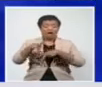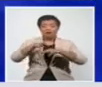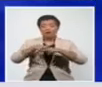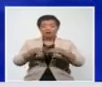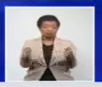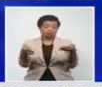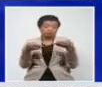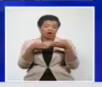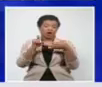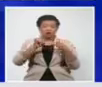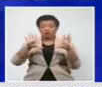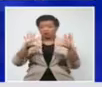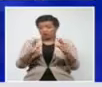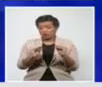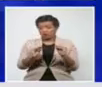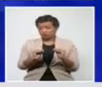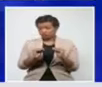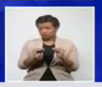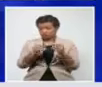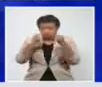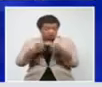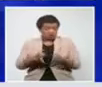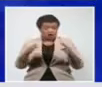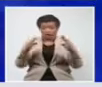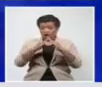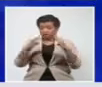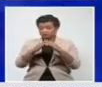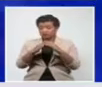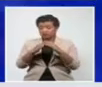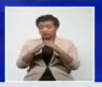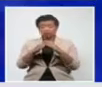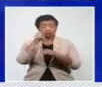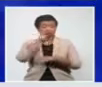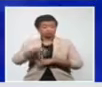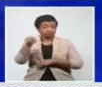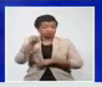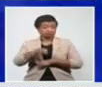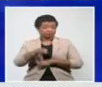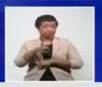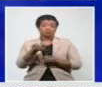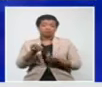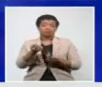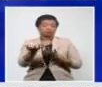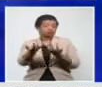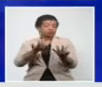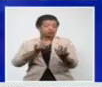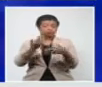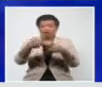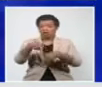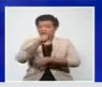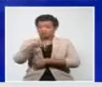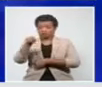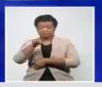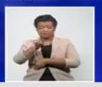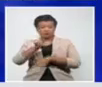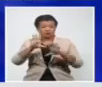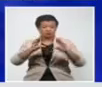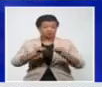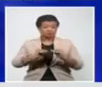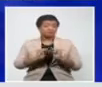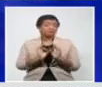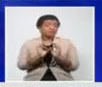La Habana, que ya lleva varios días en fase de transmisión autóctona limitada, pues se